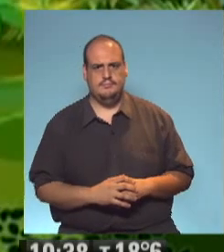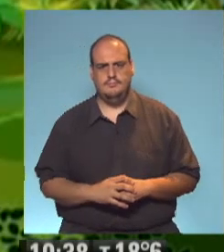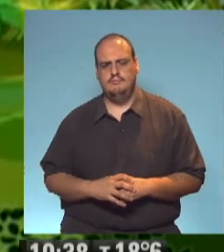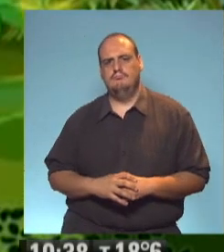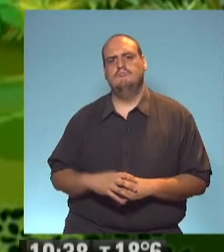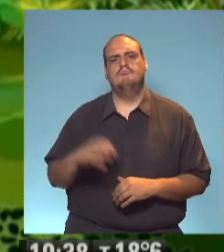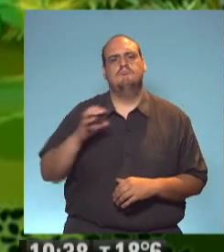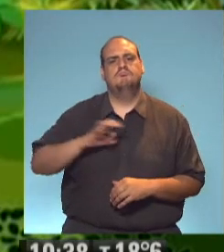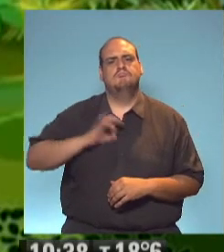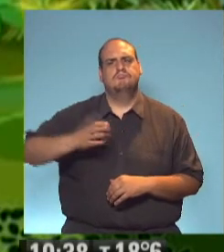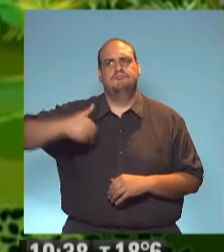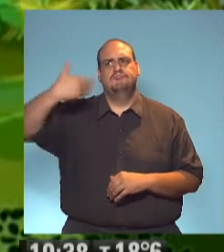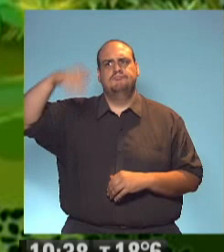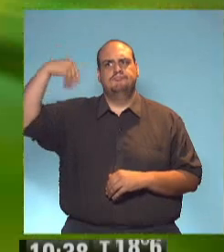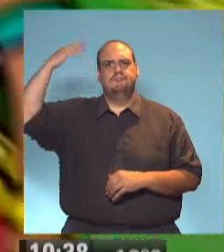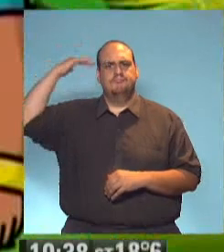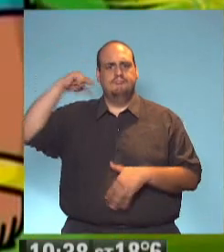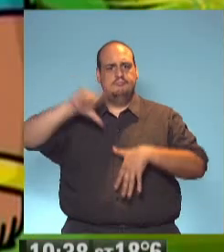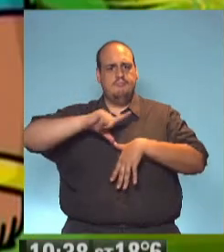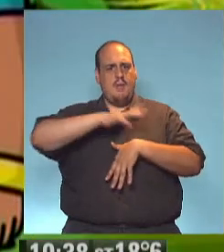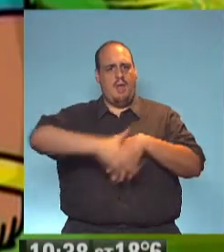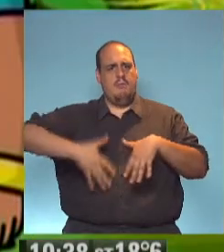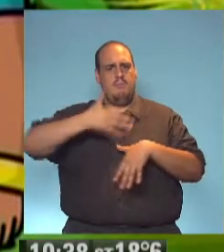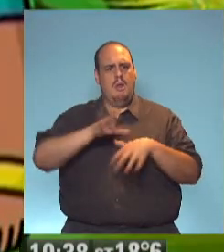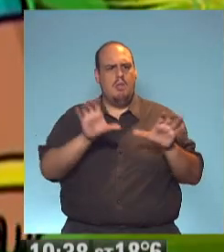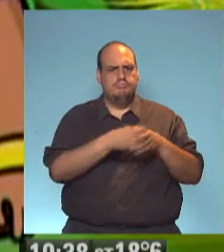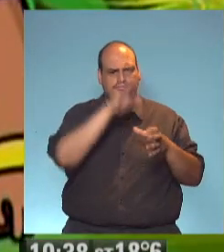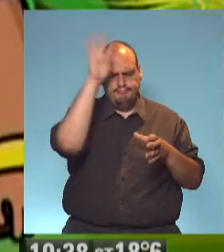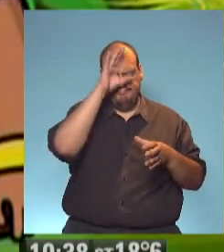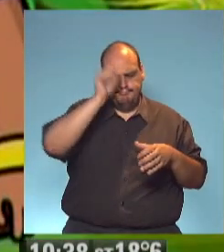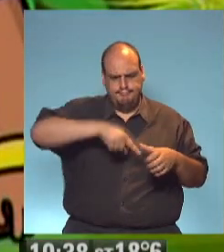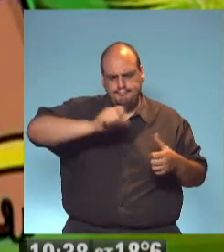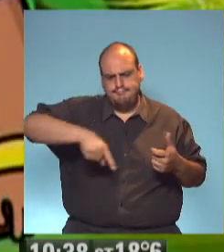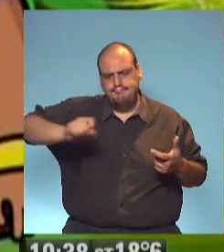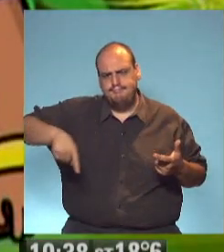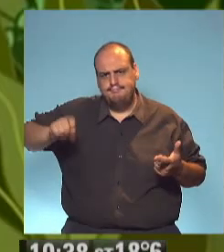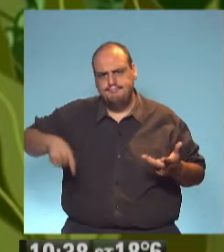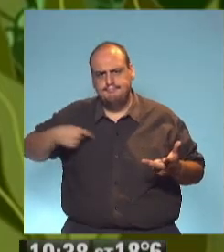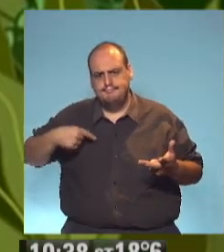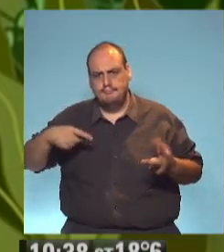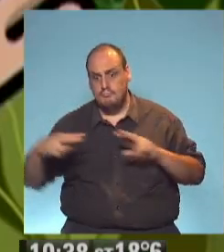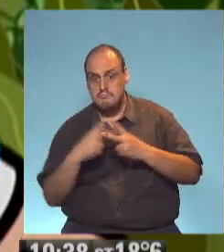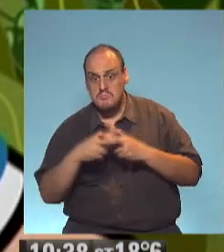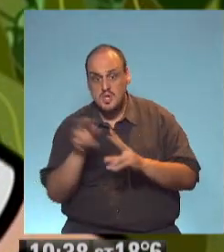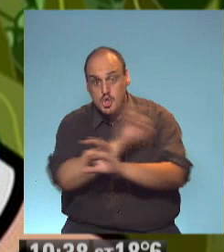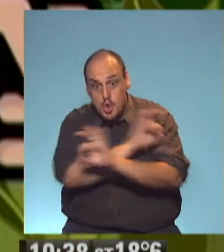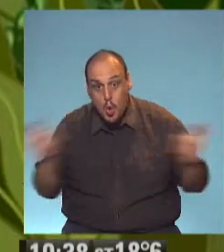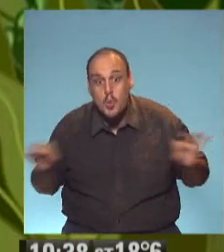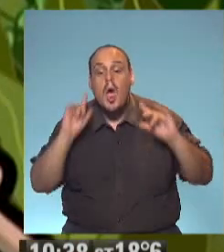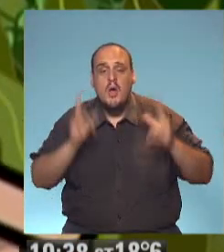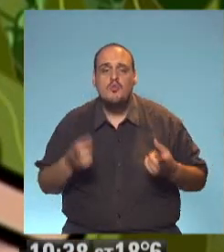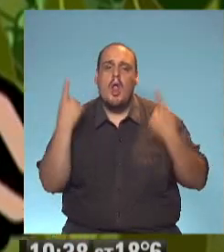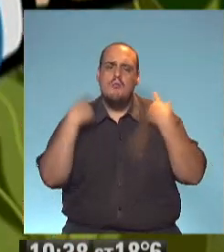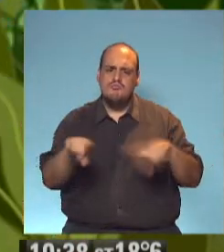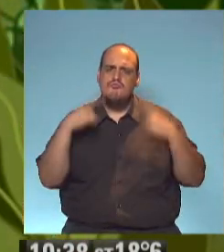Hace muchos años atrás, en América, había tribus indígenas que aún sin conocerse, hacían música. Es que